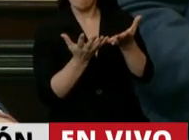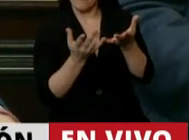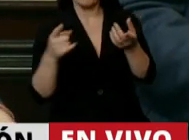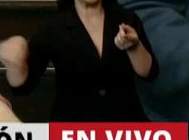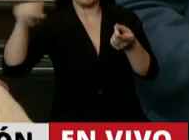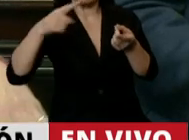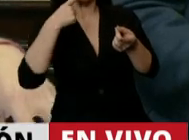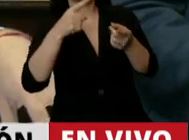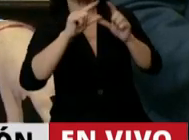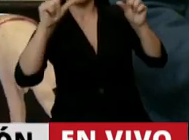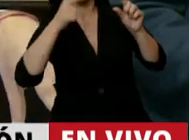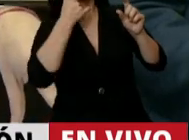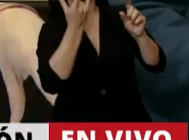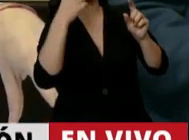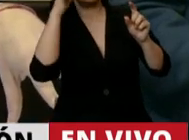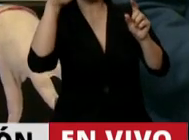denominados así,